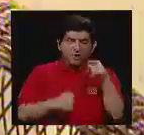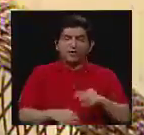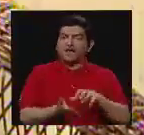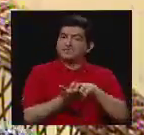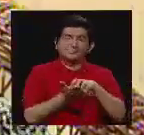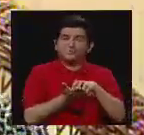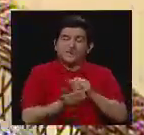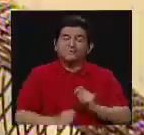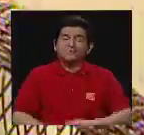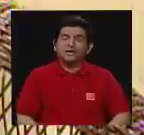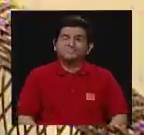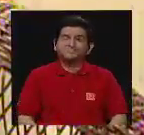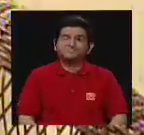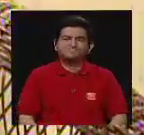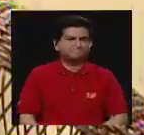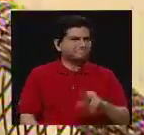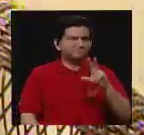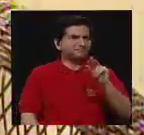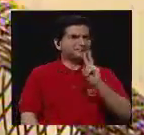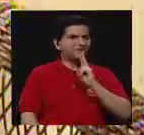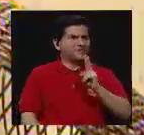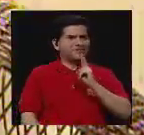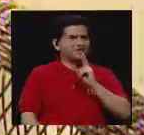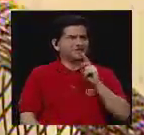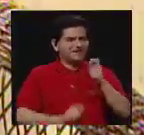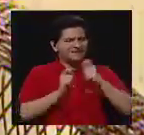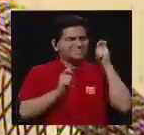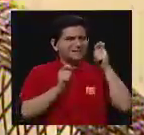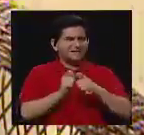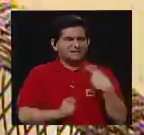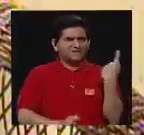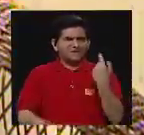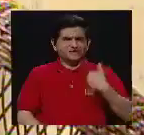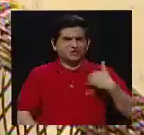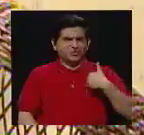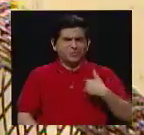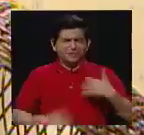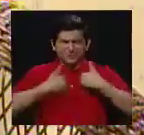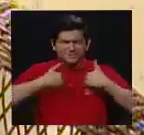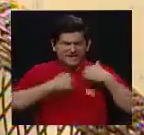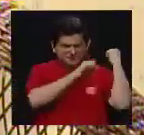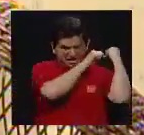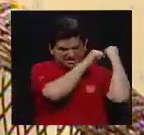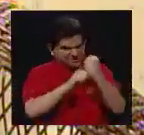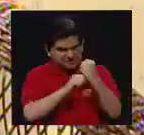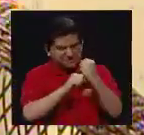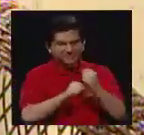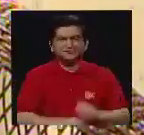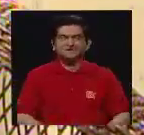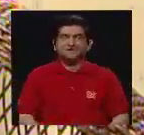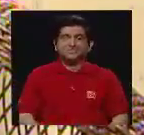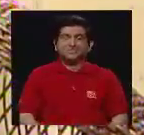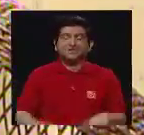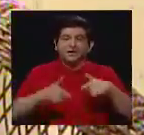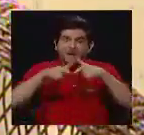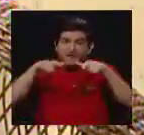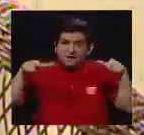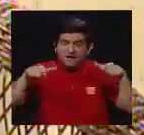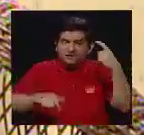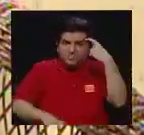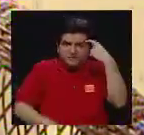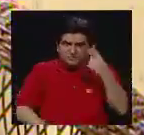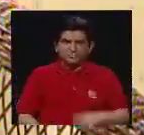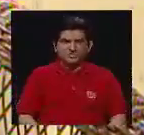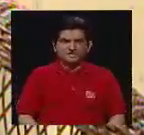ahora eso está puesto en duda. No hay certeza de que solo casaran los varones. Y las lenguas, por ejemplo,